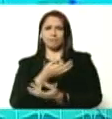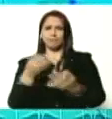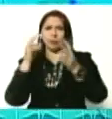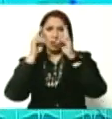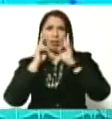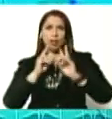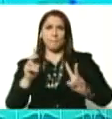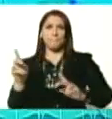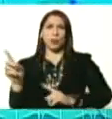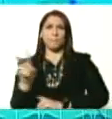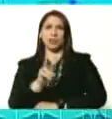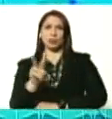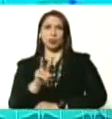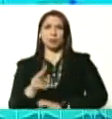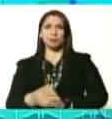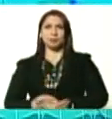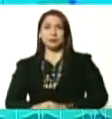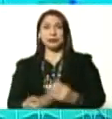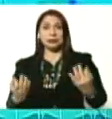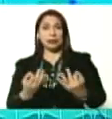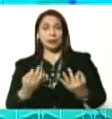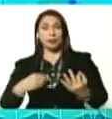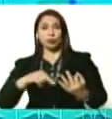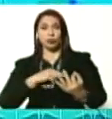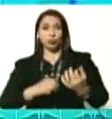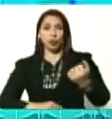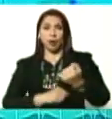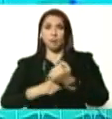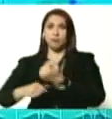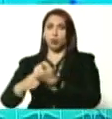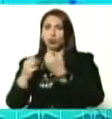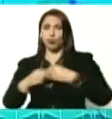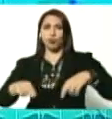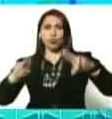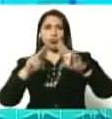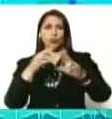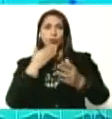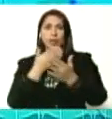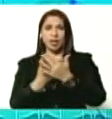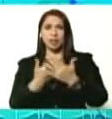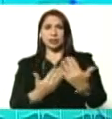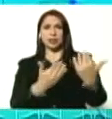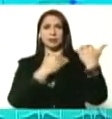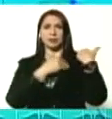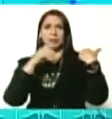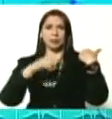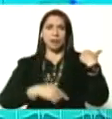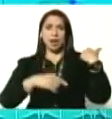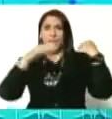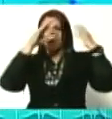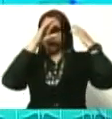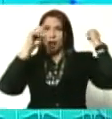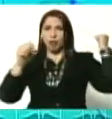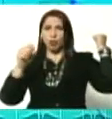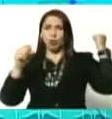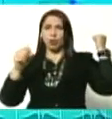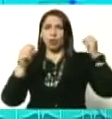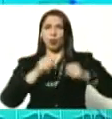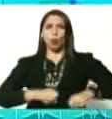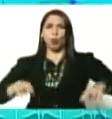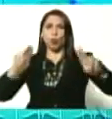Venezuela. Siempre nos apoyan Naciones Unidas, gracias a los representantes y embajadores de Naciones Unidas en Venezuela.